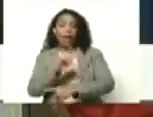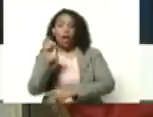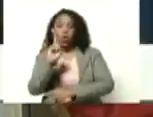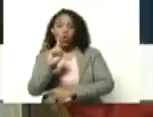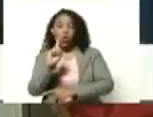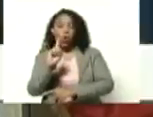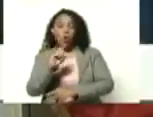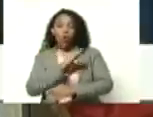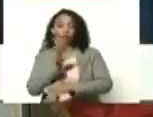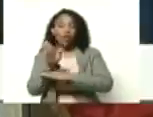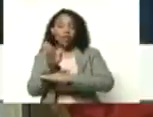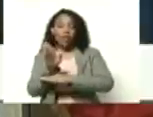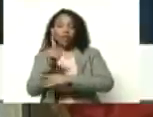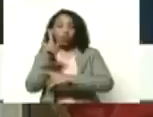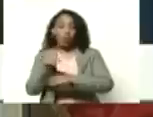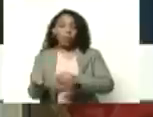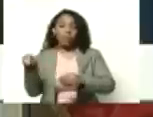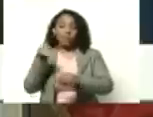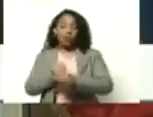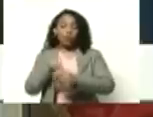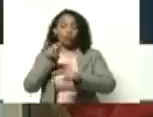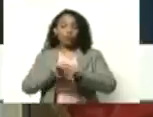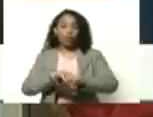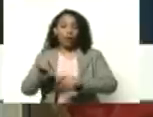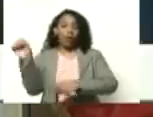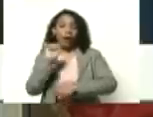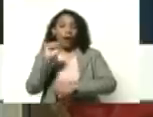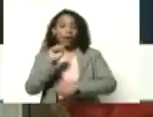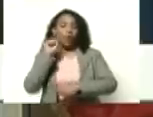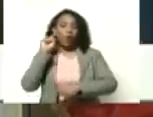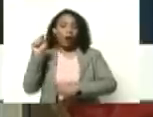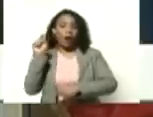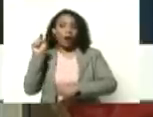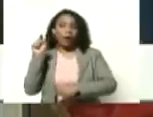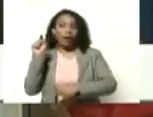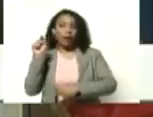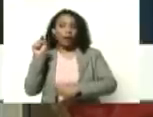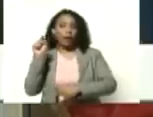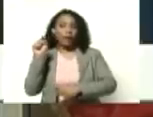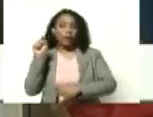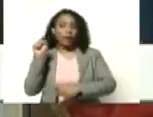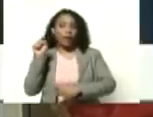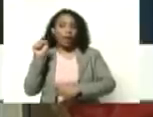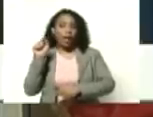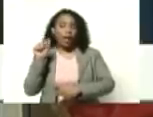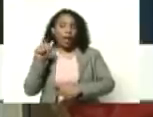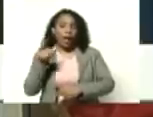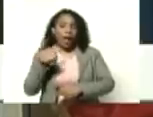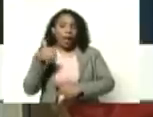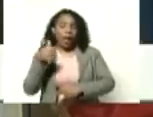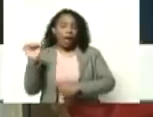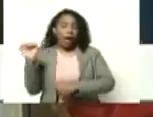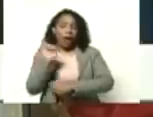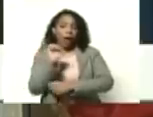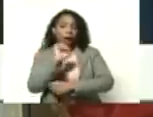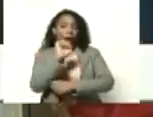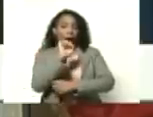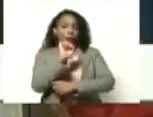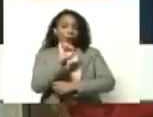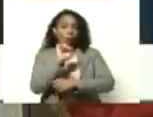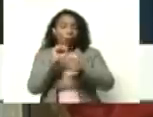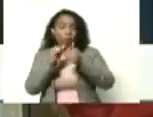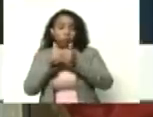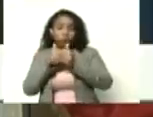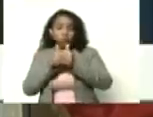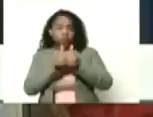lince está montado en un carro siendo el vamos a decir así el vehículo custodio